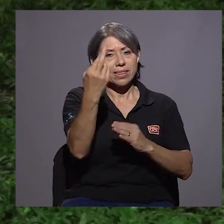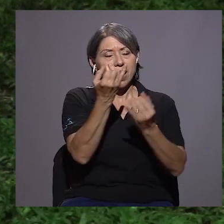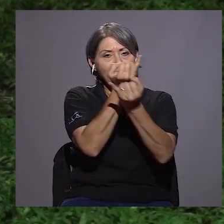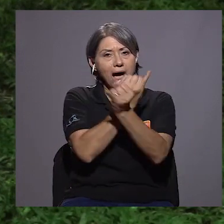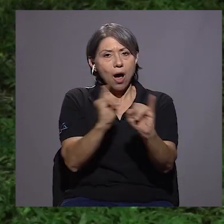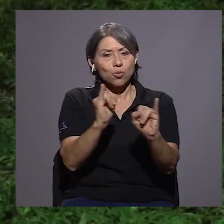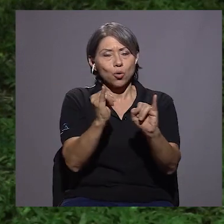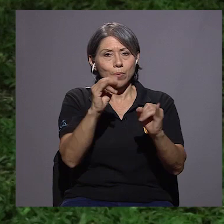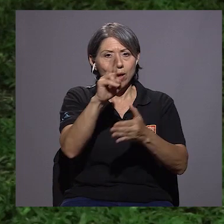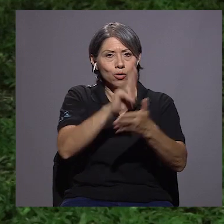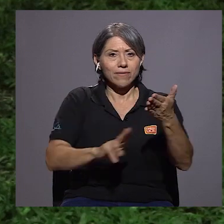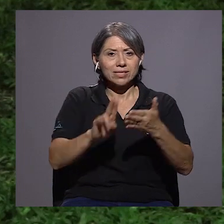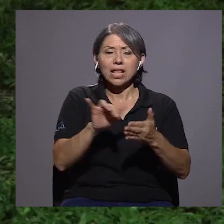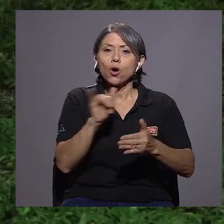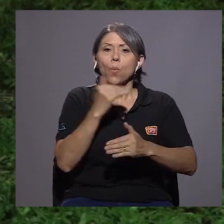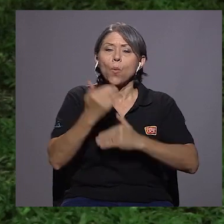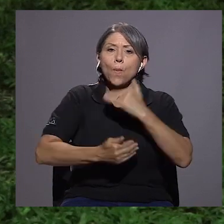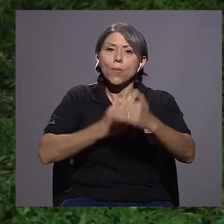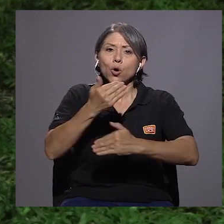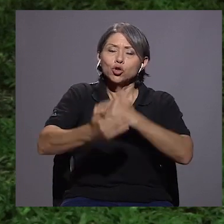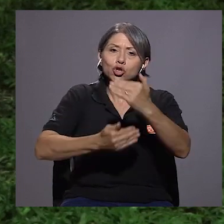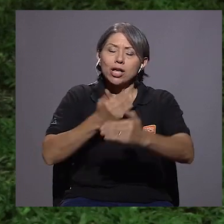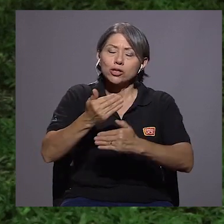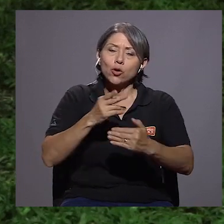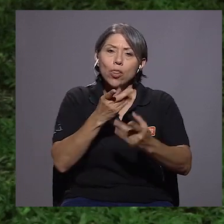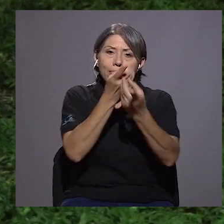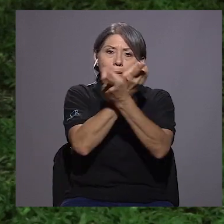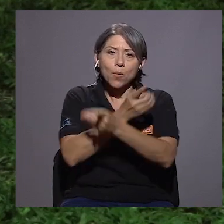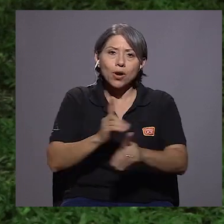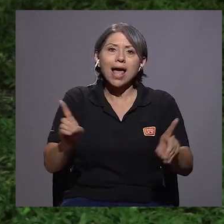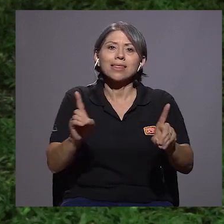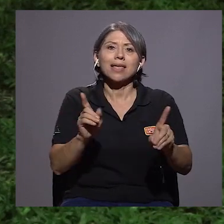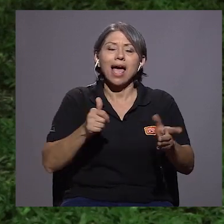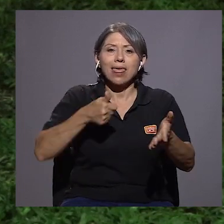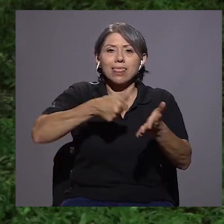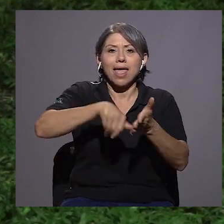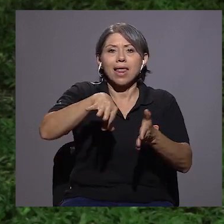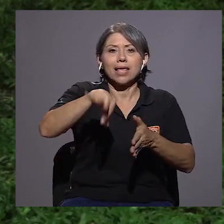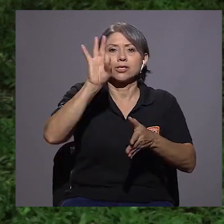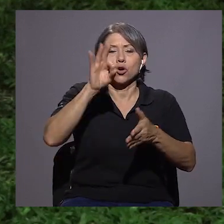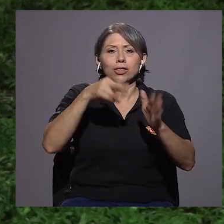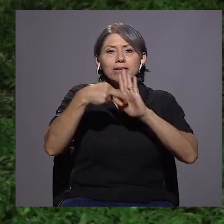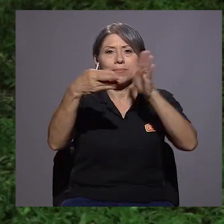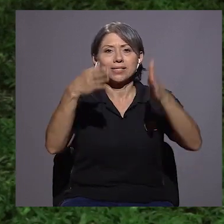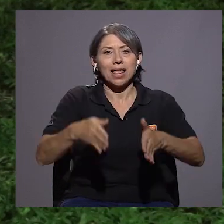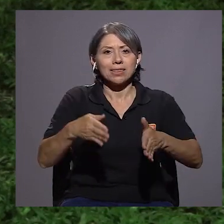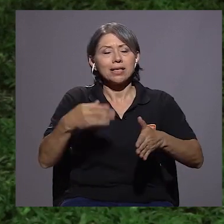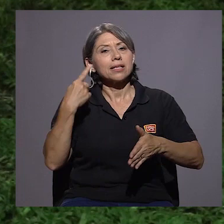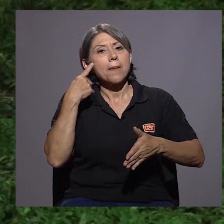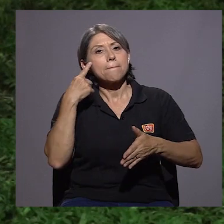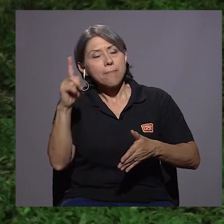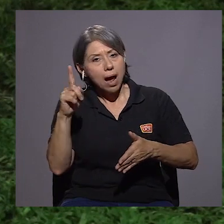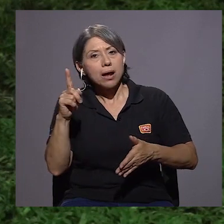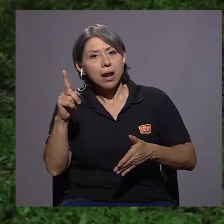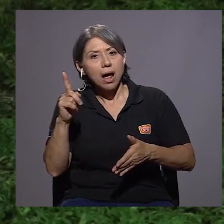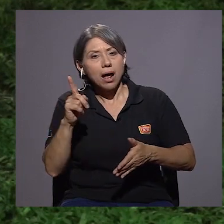tanto la autonomía universitaria como un proceso verdaderamente democrática de elección de representantes para disputar